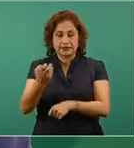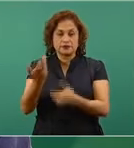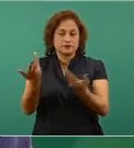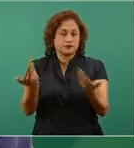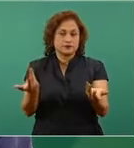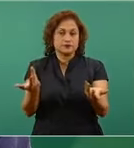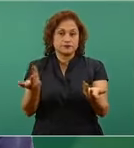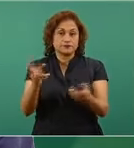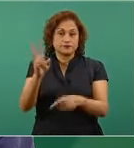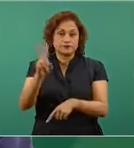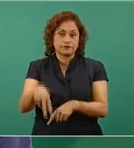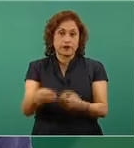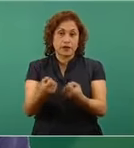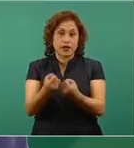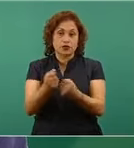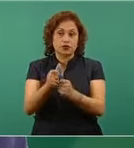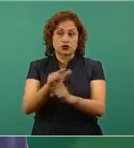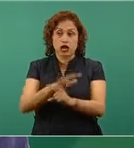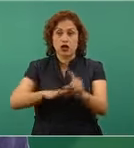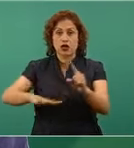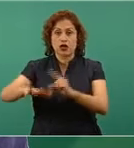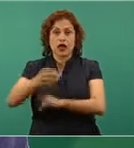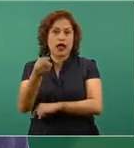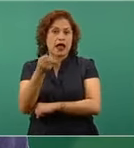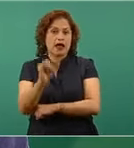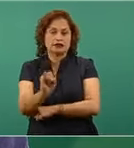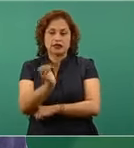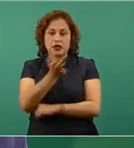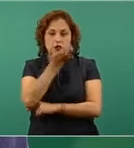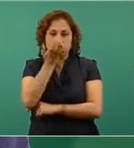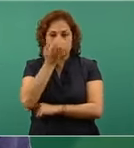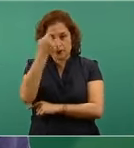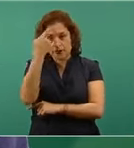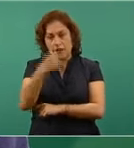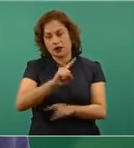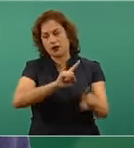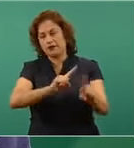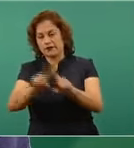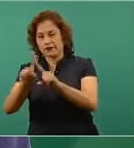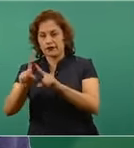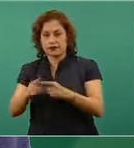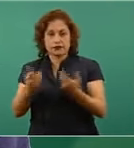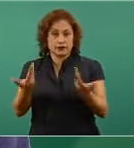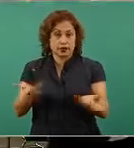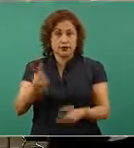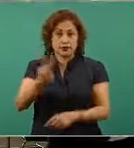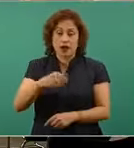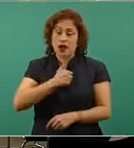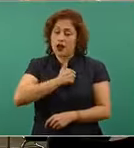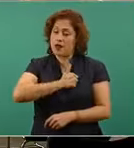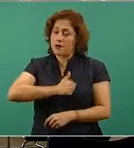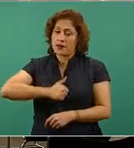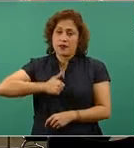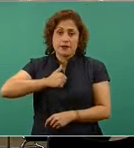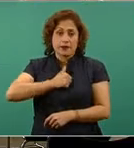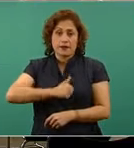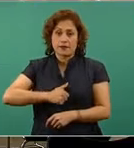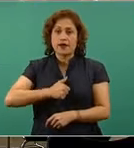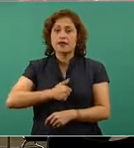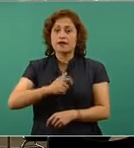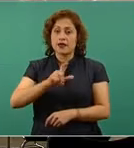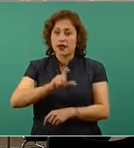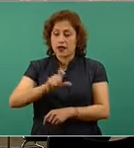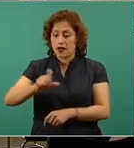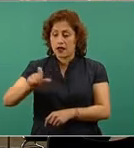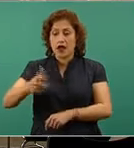en las sociedades para múltiples productos y muy desafortunadamente para los programas de vacunación contra COVID. No